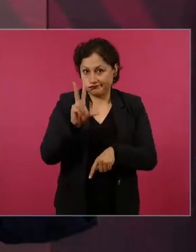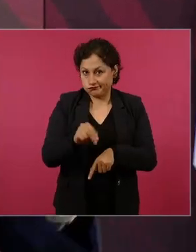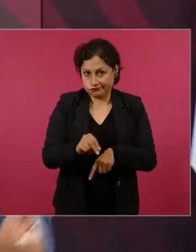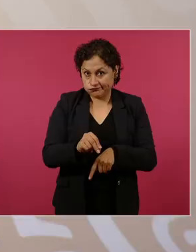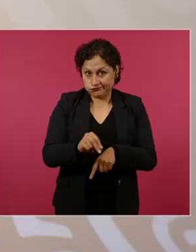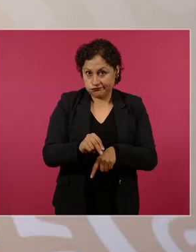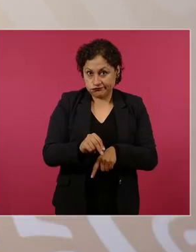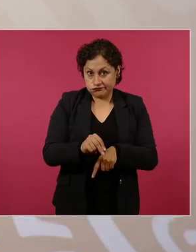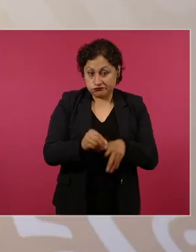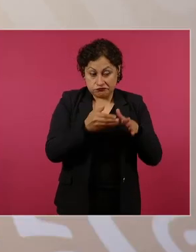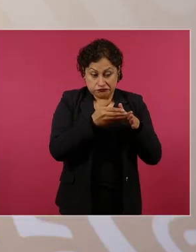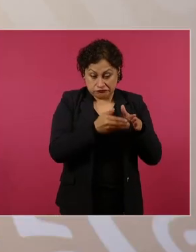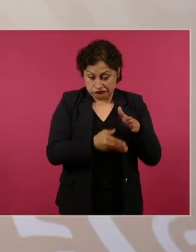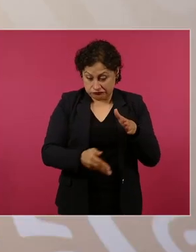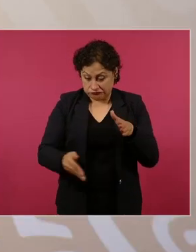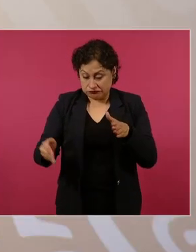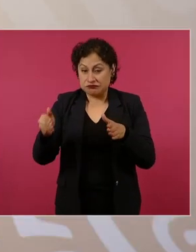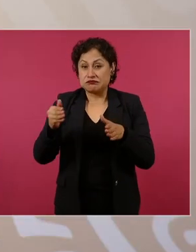hubo esclavitud.